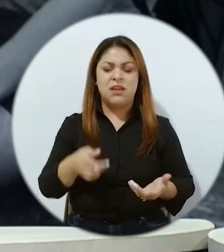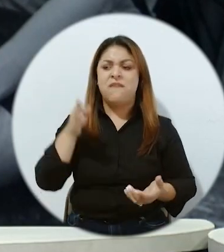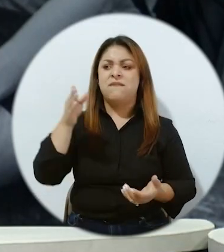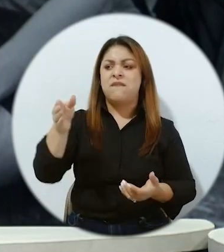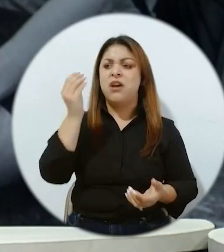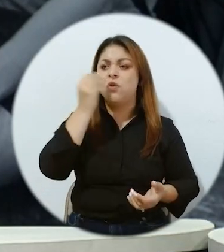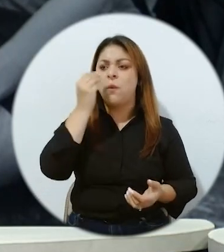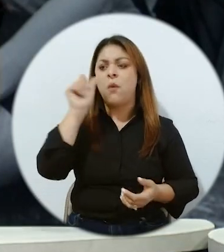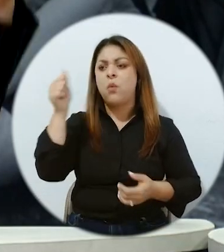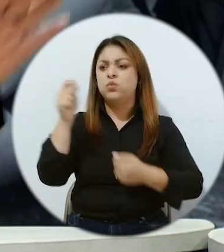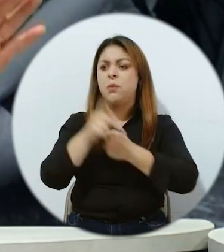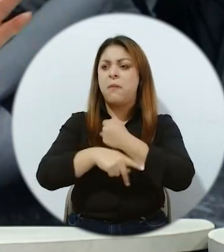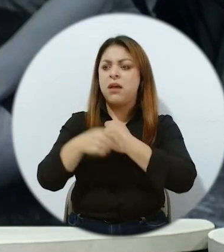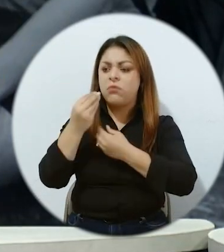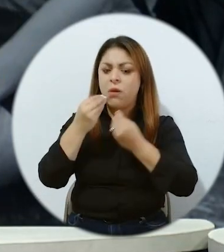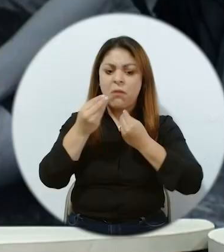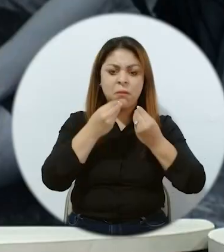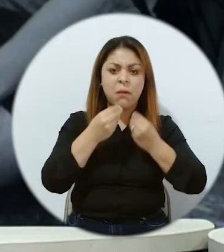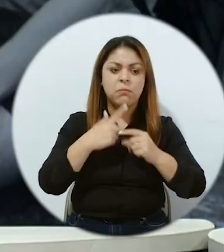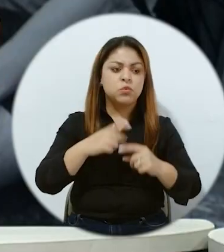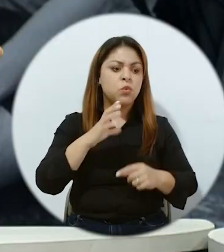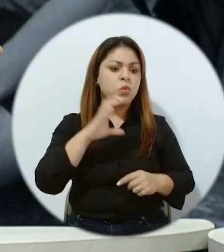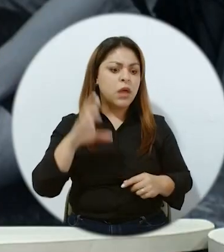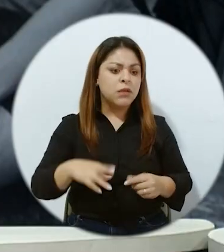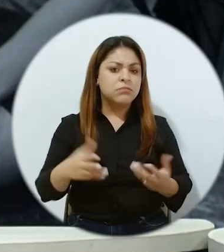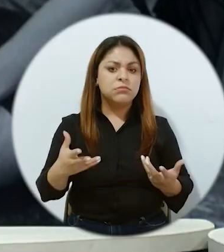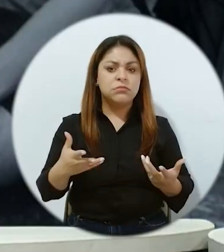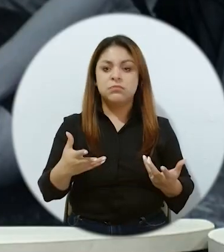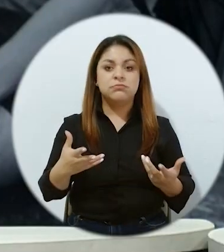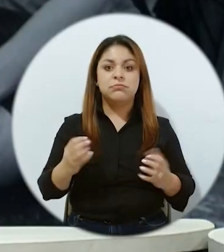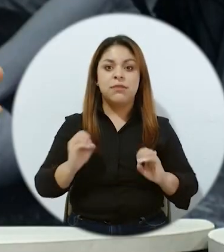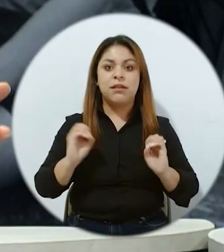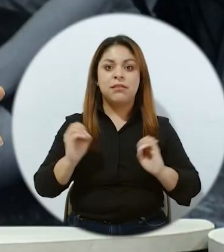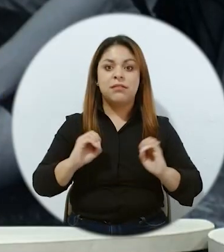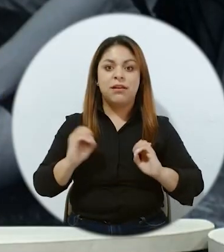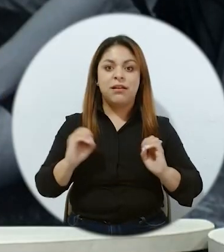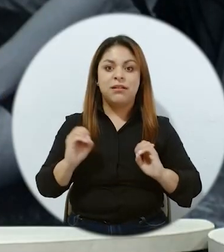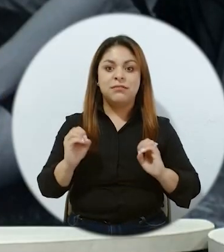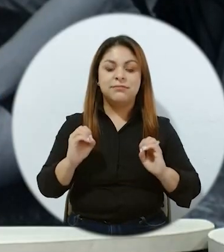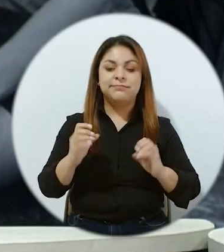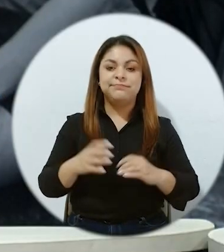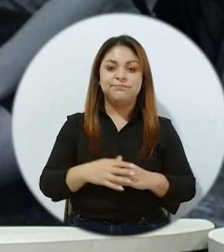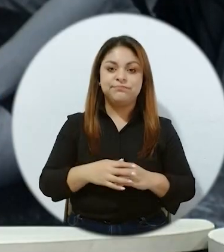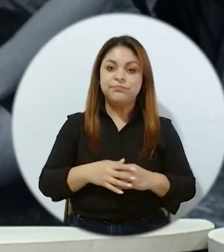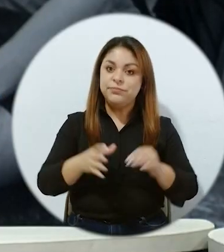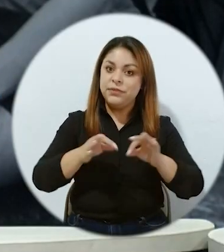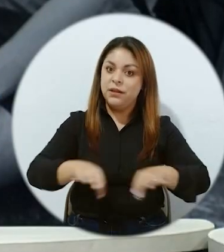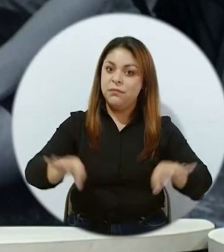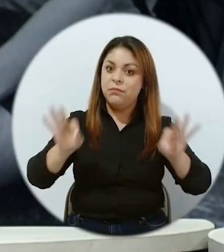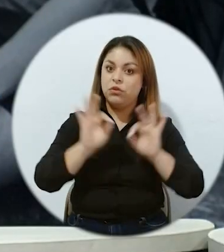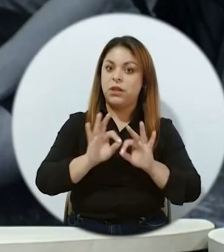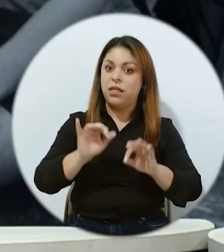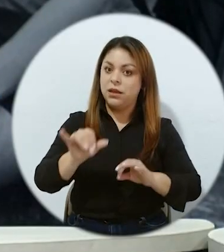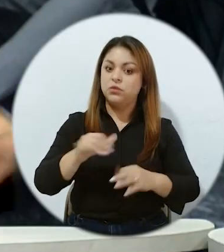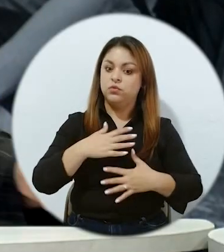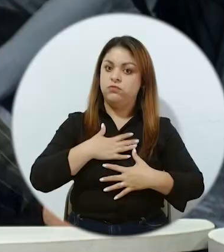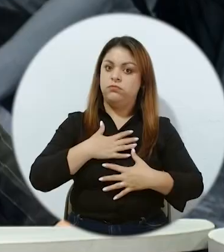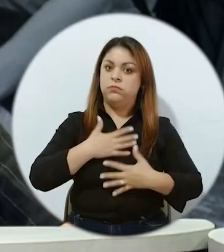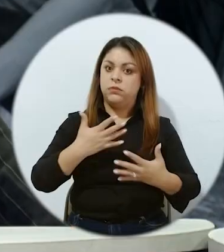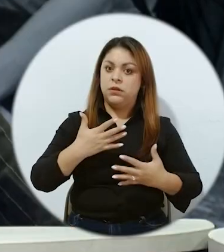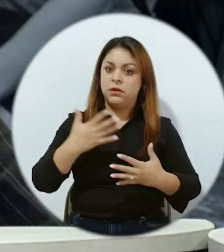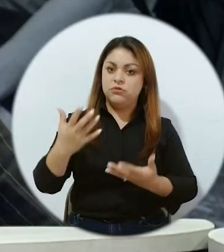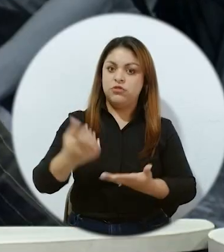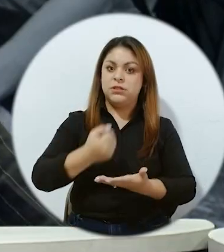comer comida de otros países, pero nunca hay una sobre gastronomía costarricense. Y qué importante que